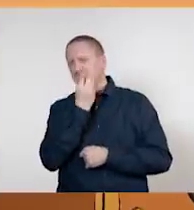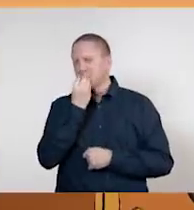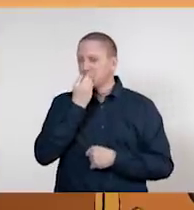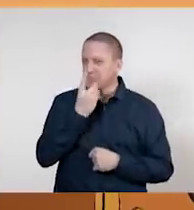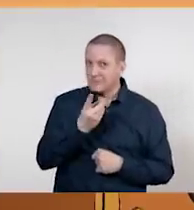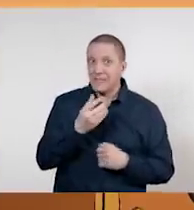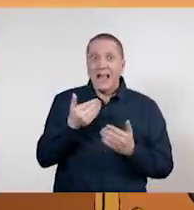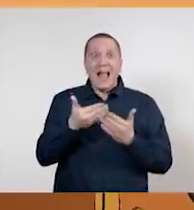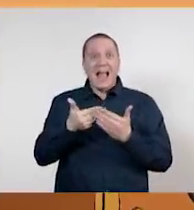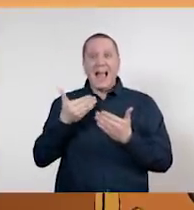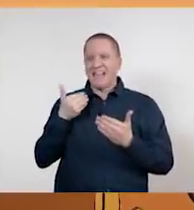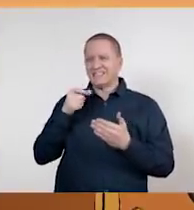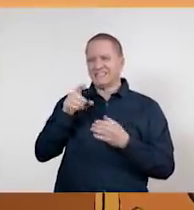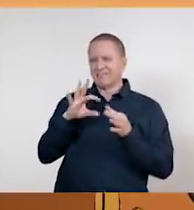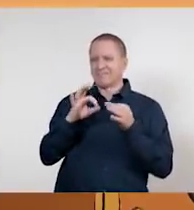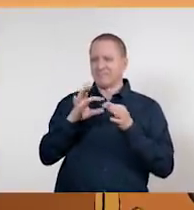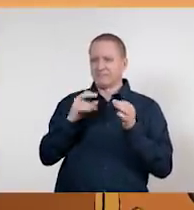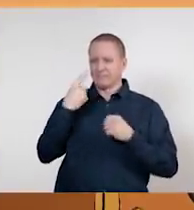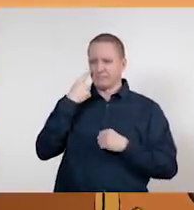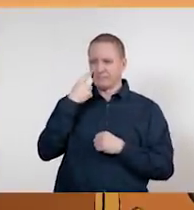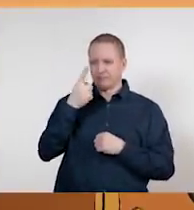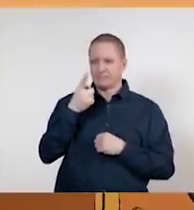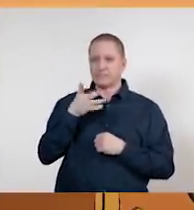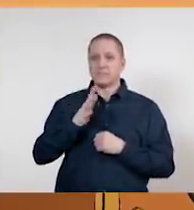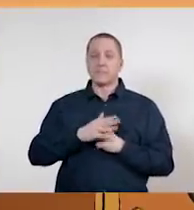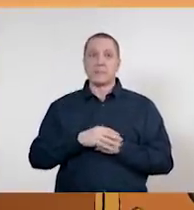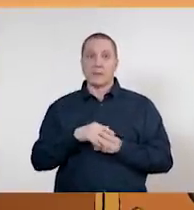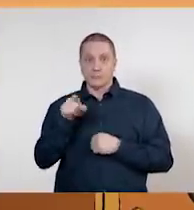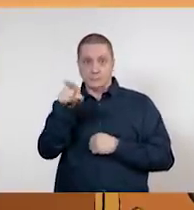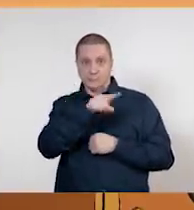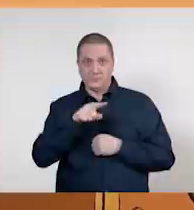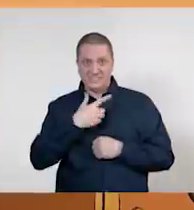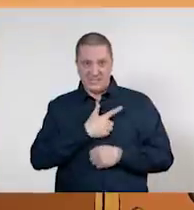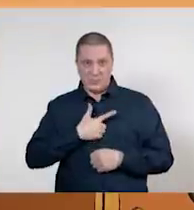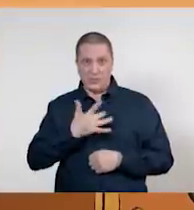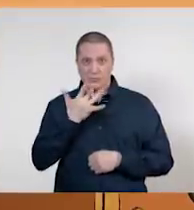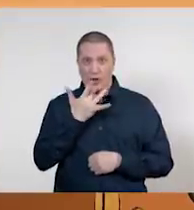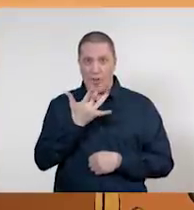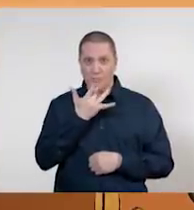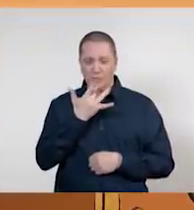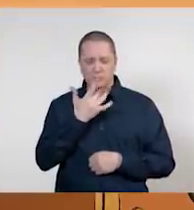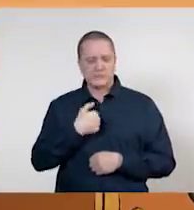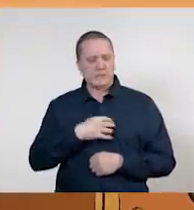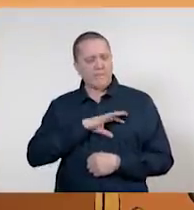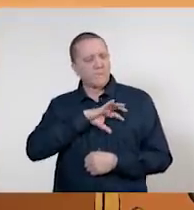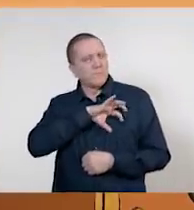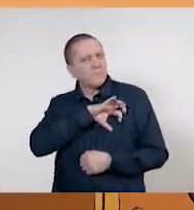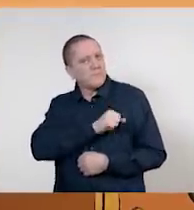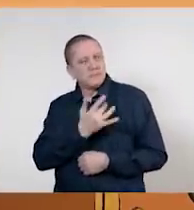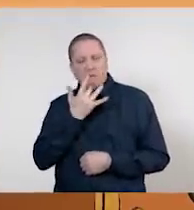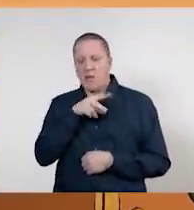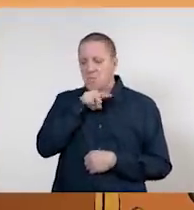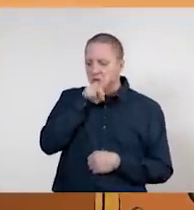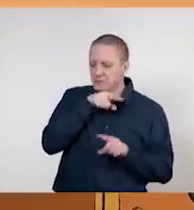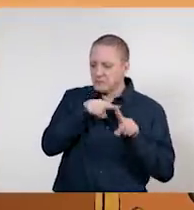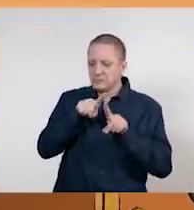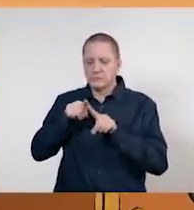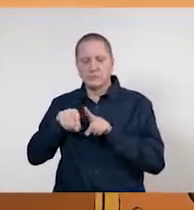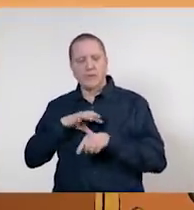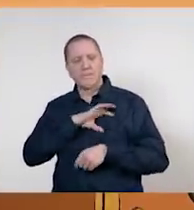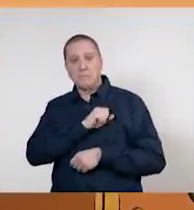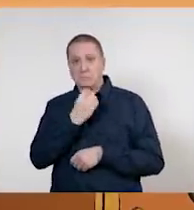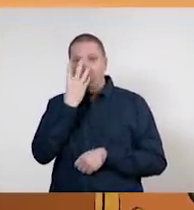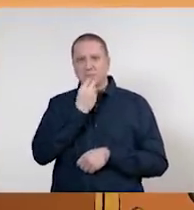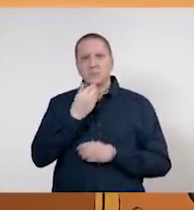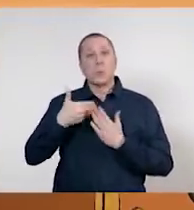bonita. Es justo de esto que estaban hablando. Va más o menos por ahí. Fíjense, si les gustan los sapos, que a mí me encantan todos los reptiles y los sapos que son tan